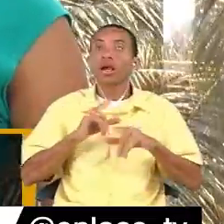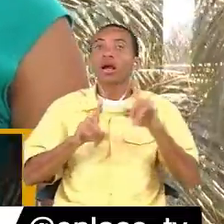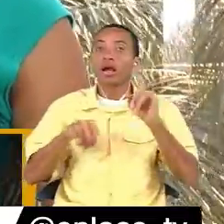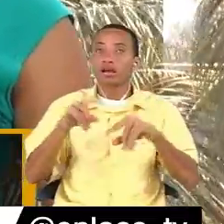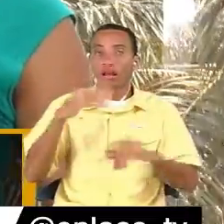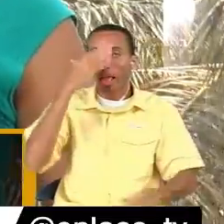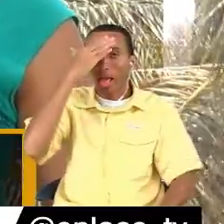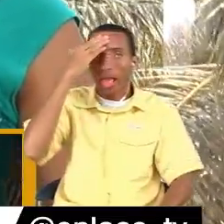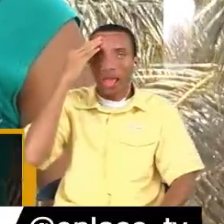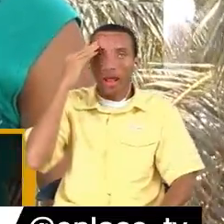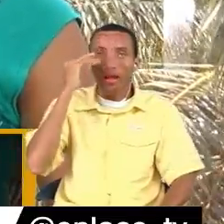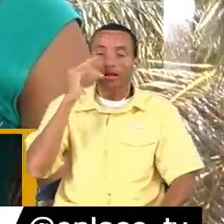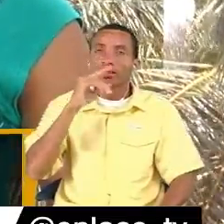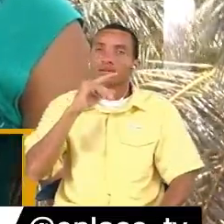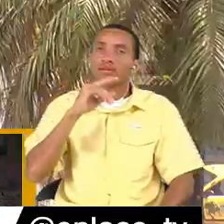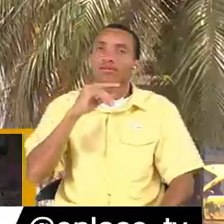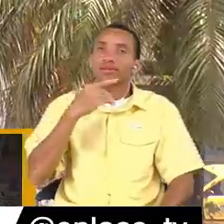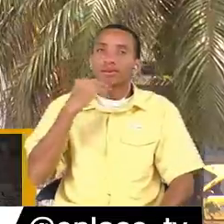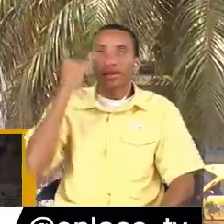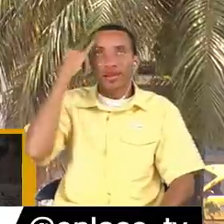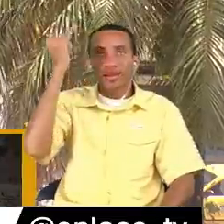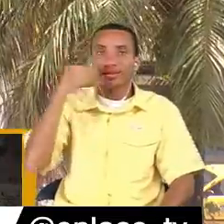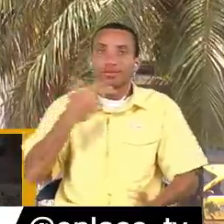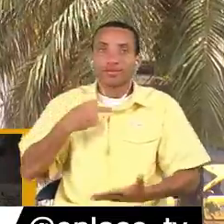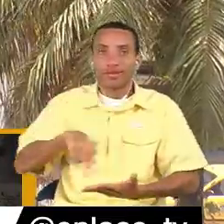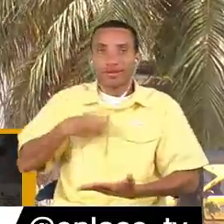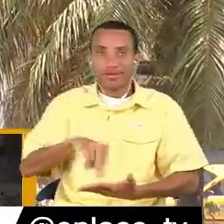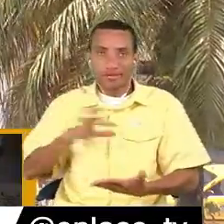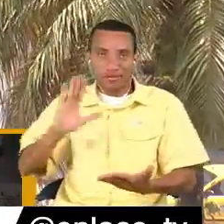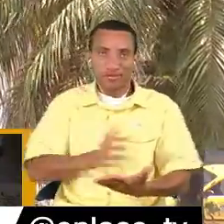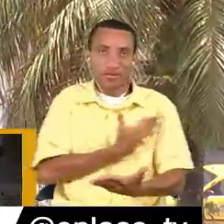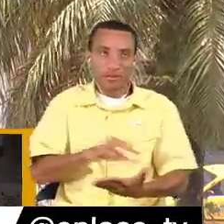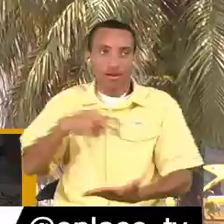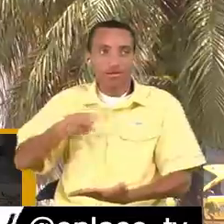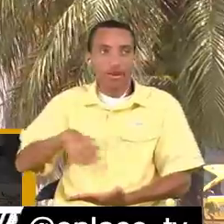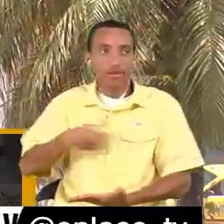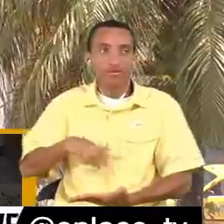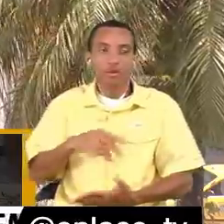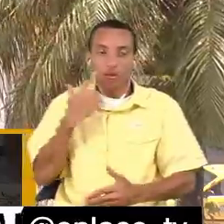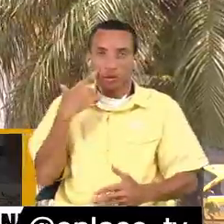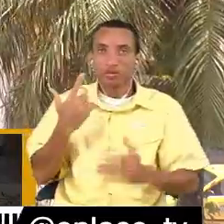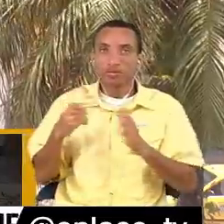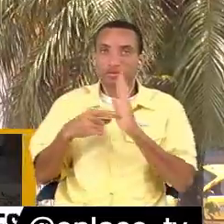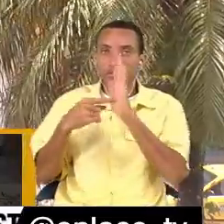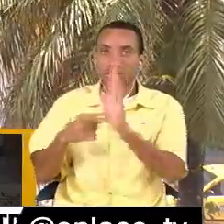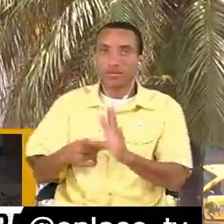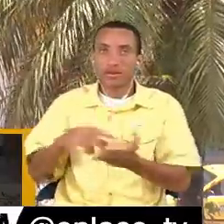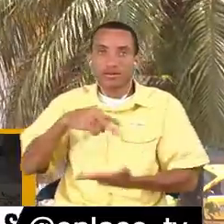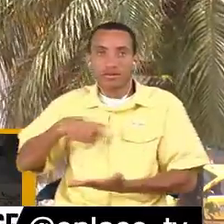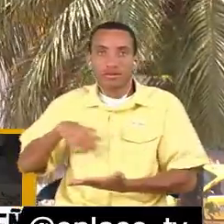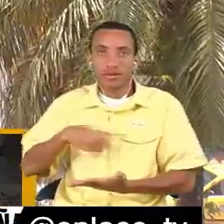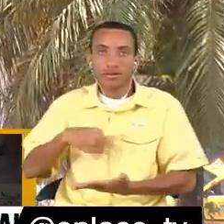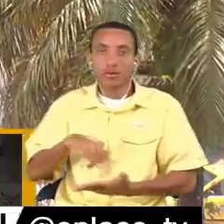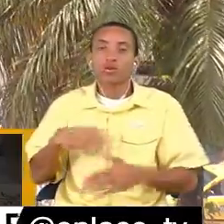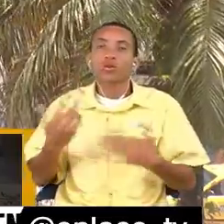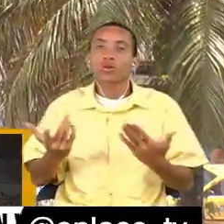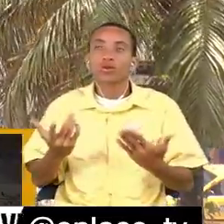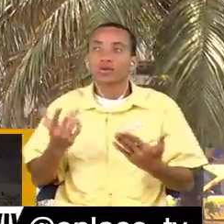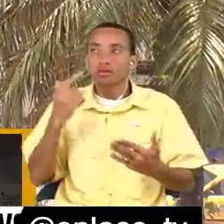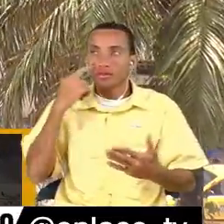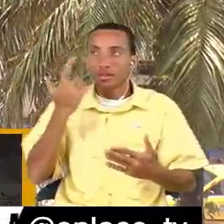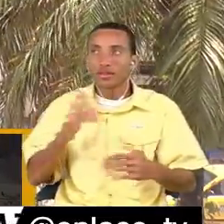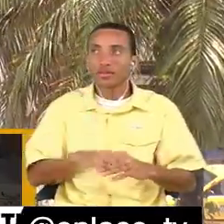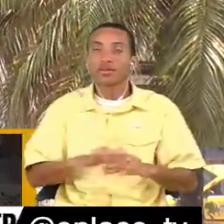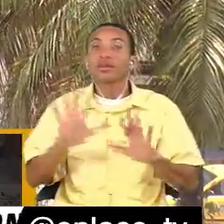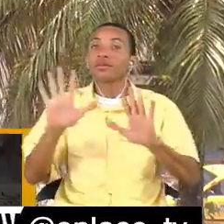le olvida. Nos inventamos un baile con canción y todo. Un baile. Bueno, muchachas, ¿y qué les parece si les mostramos a nuestros televidentes este baile? Oiga,